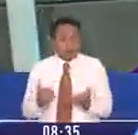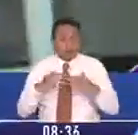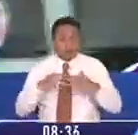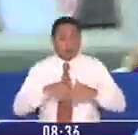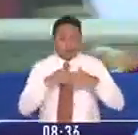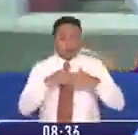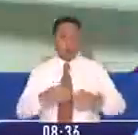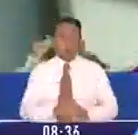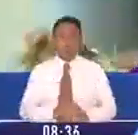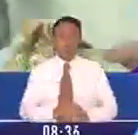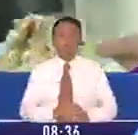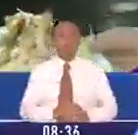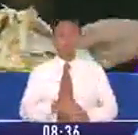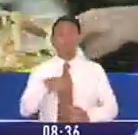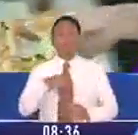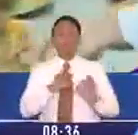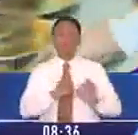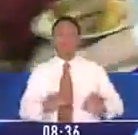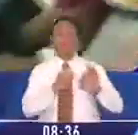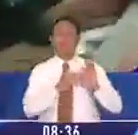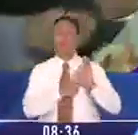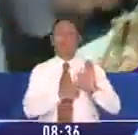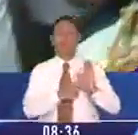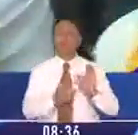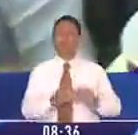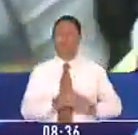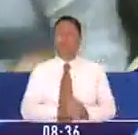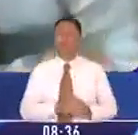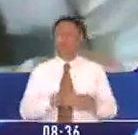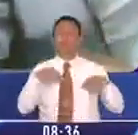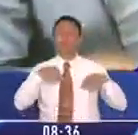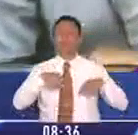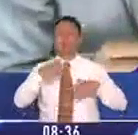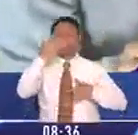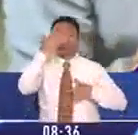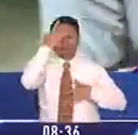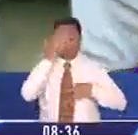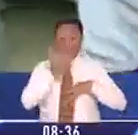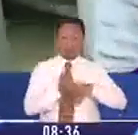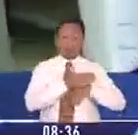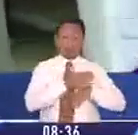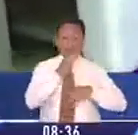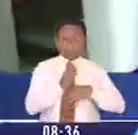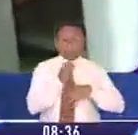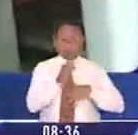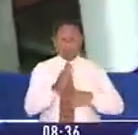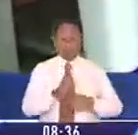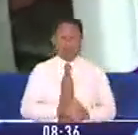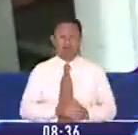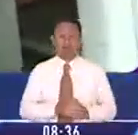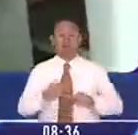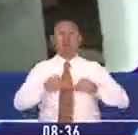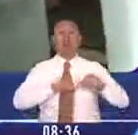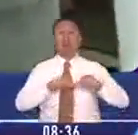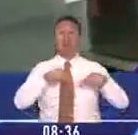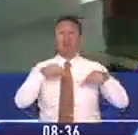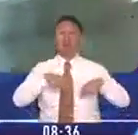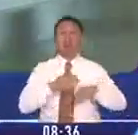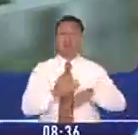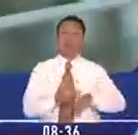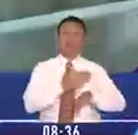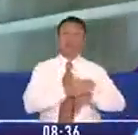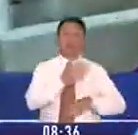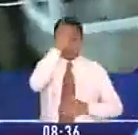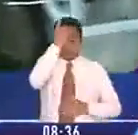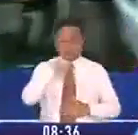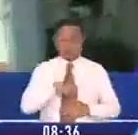reactivación. Algo importante que hay que mencionar, alcalde, es que por época de pandemia, cuando estaban en pandemia, las administraciones de ese momento pues tomaron